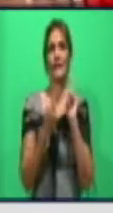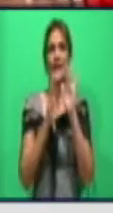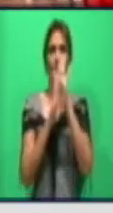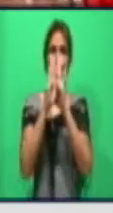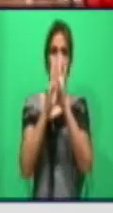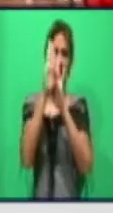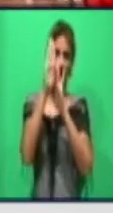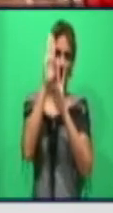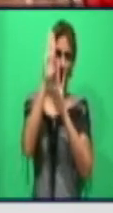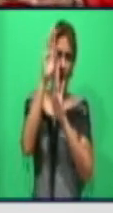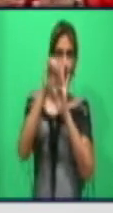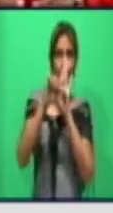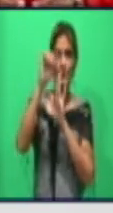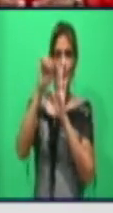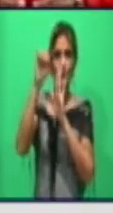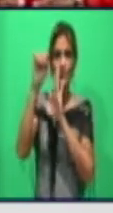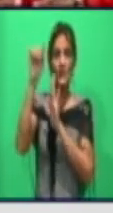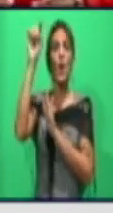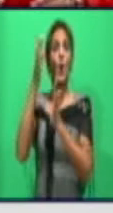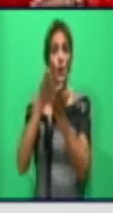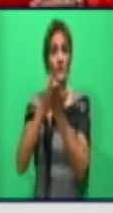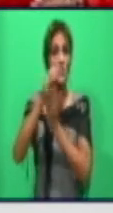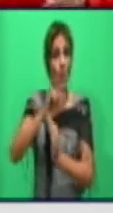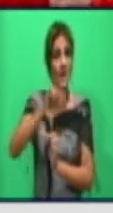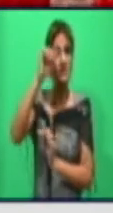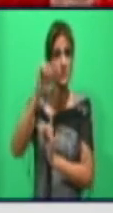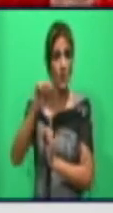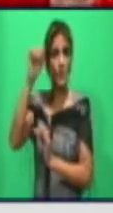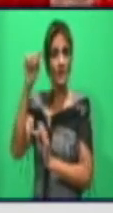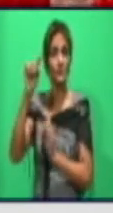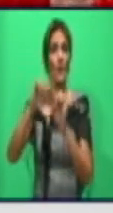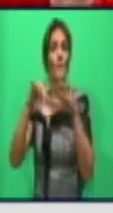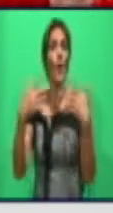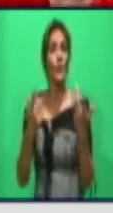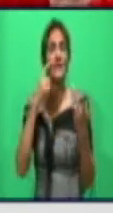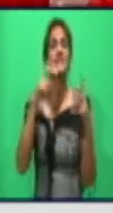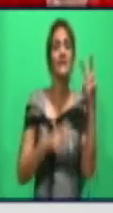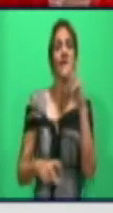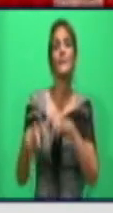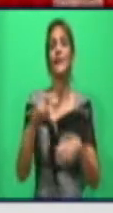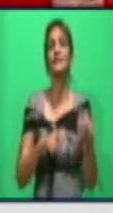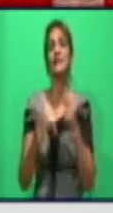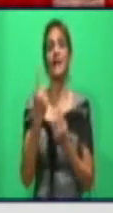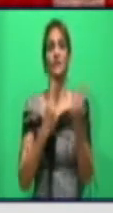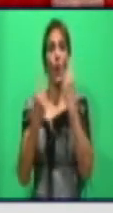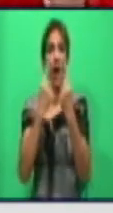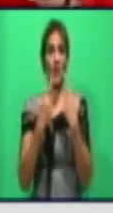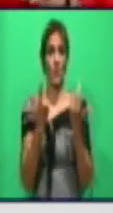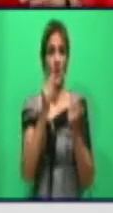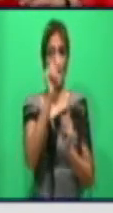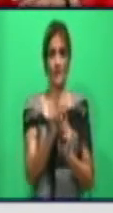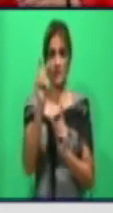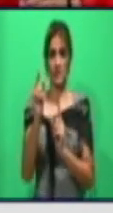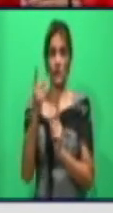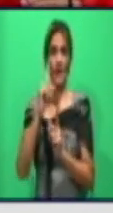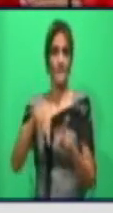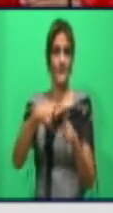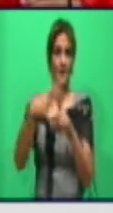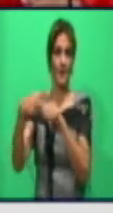siga subiendo porque lógicamente se están investigando mayor cantidad de casos y van a aparecer mayor cantidad